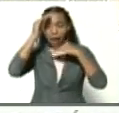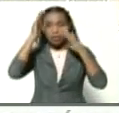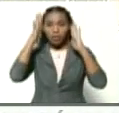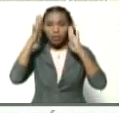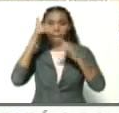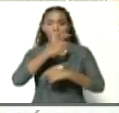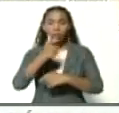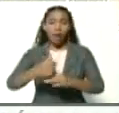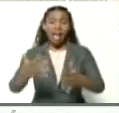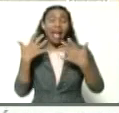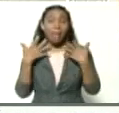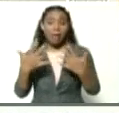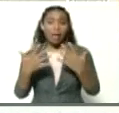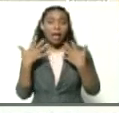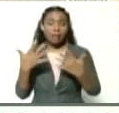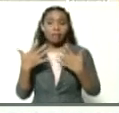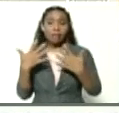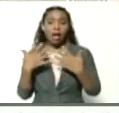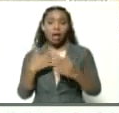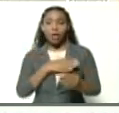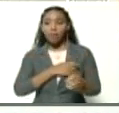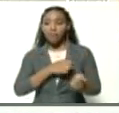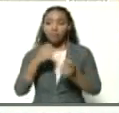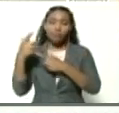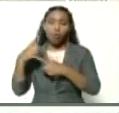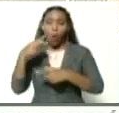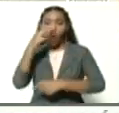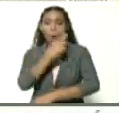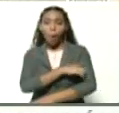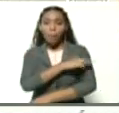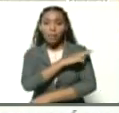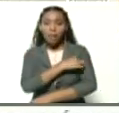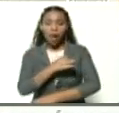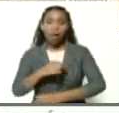un caso de emergencia, llevándolo a un hospital,